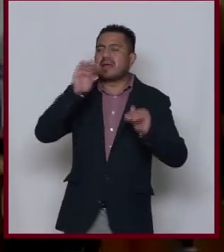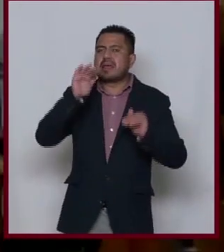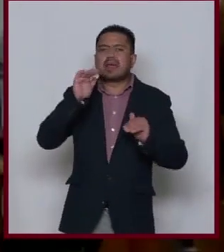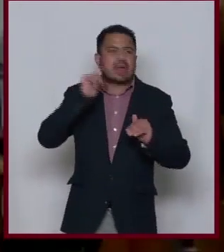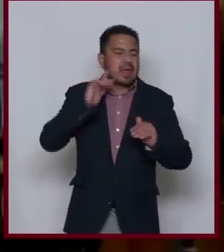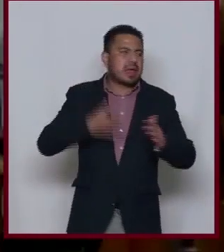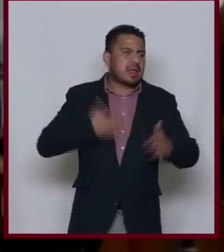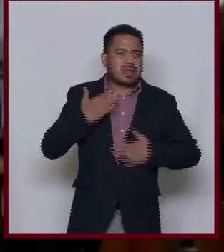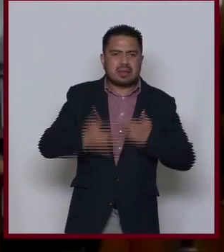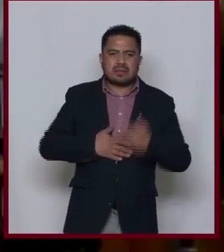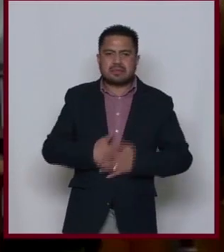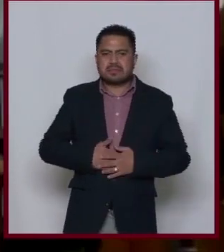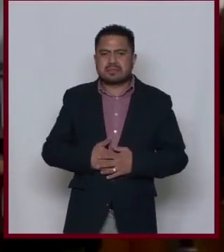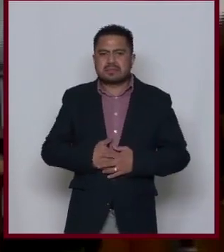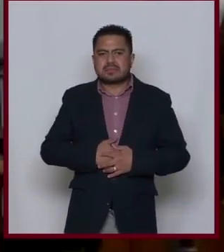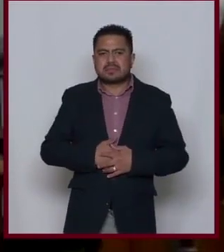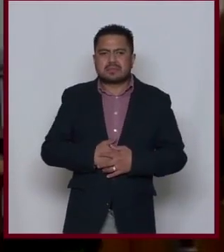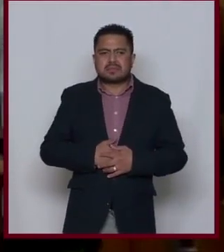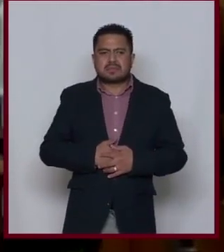alegre.